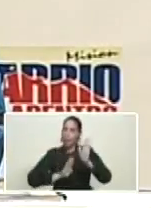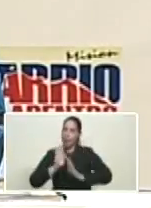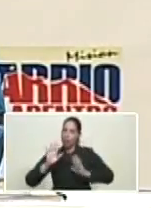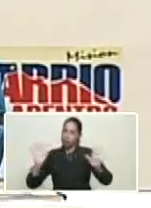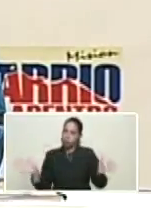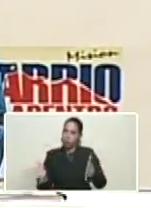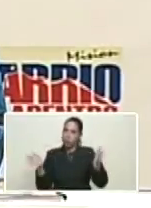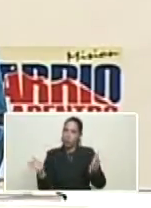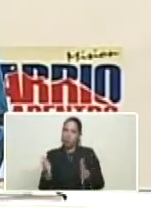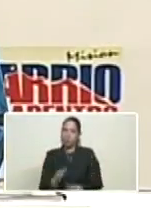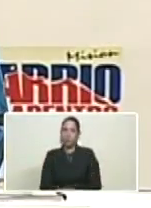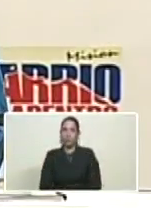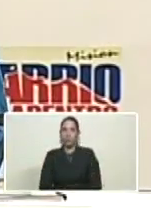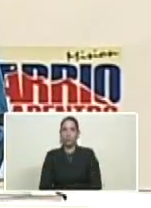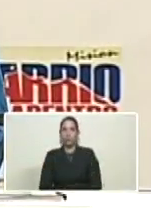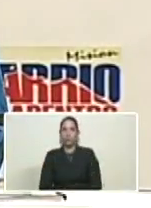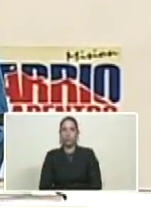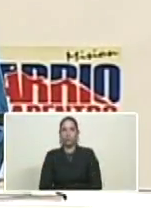prosperidad.